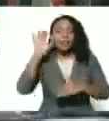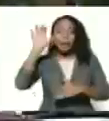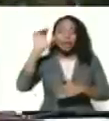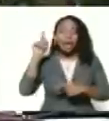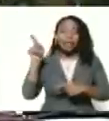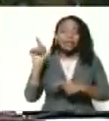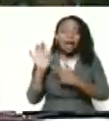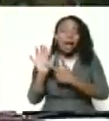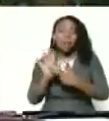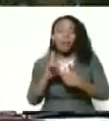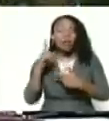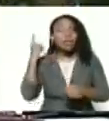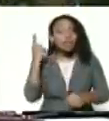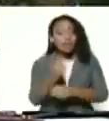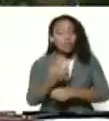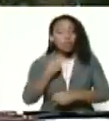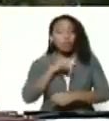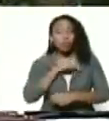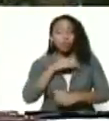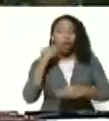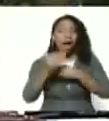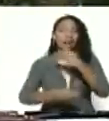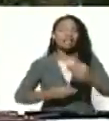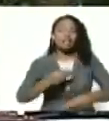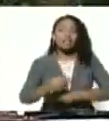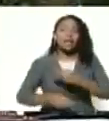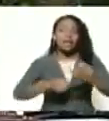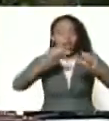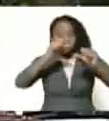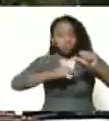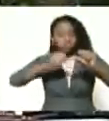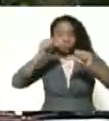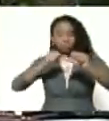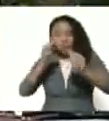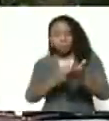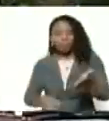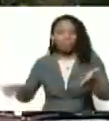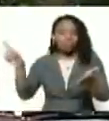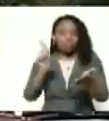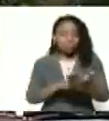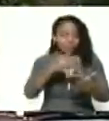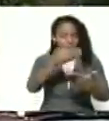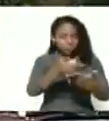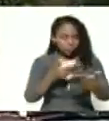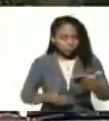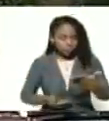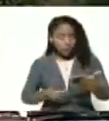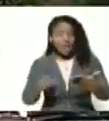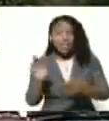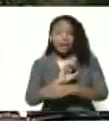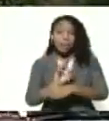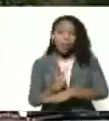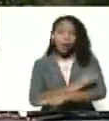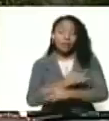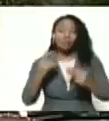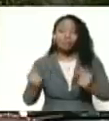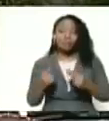es un ejemplo que nosotros debemos efectivamente revisar y rectificar muy rápidamente, ¿no? Ahí